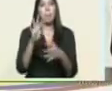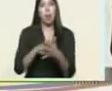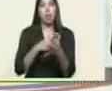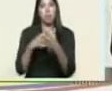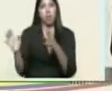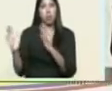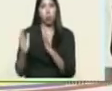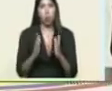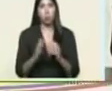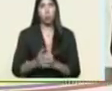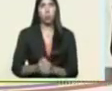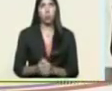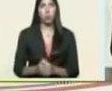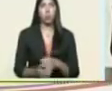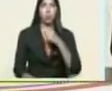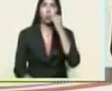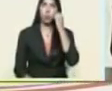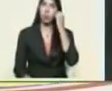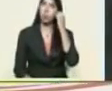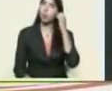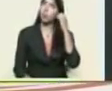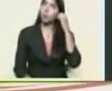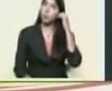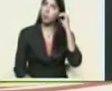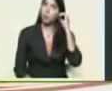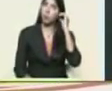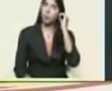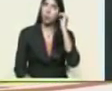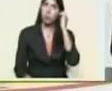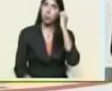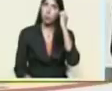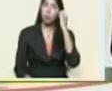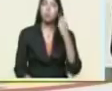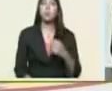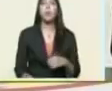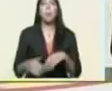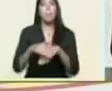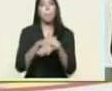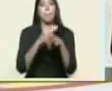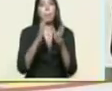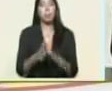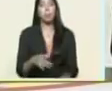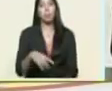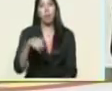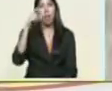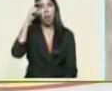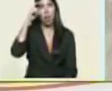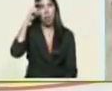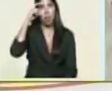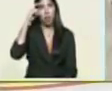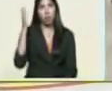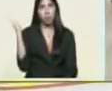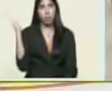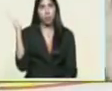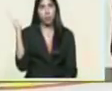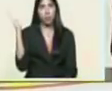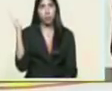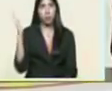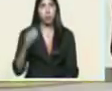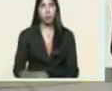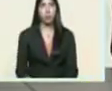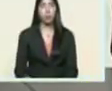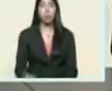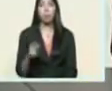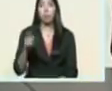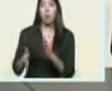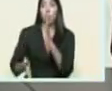Planificación, camarada Ricardo Menéndez, compañero Elías Jagua, vicepresidente de Misiones Socialistas. Elías va